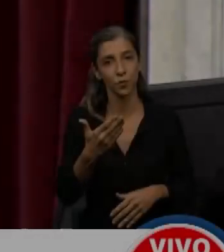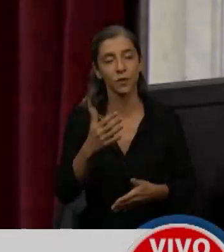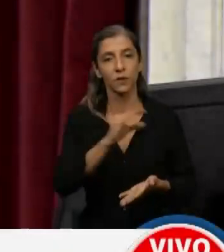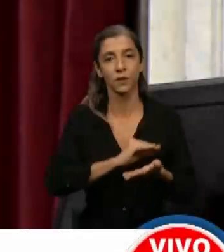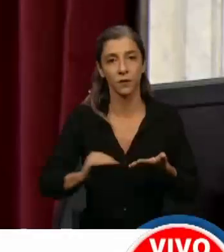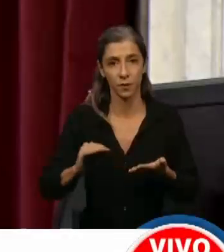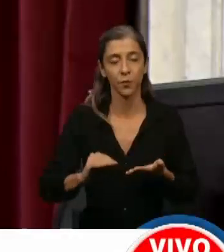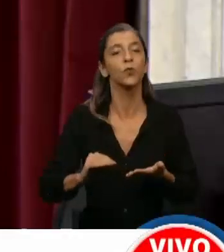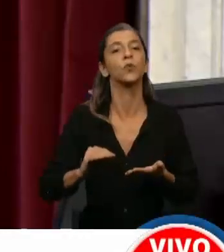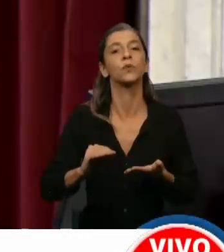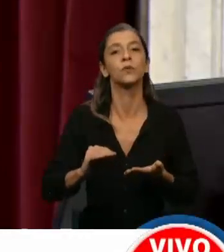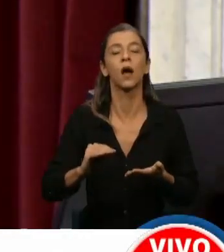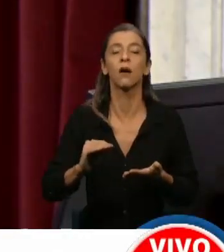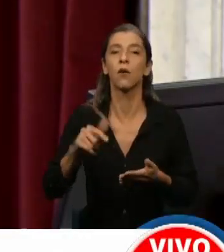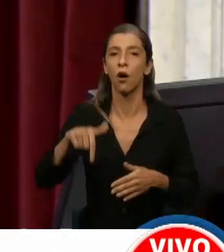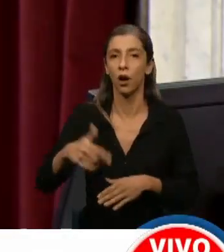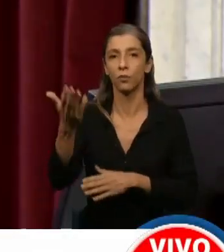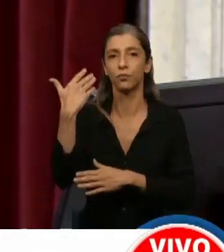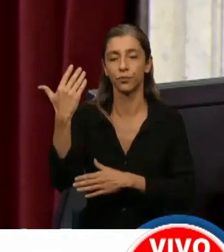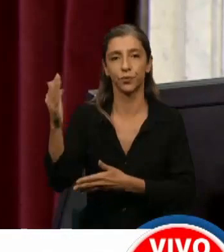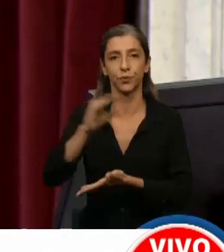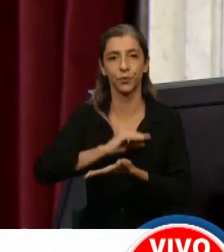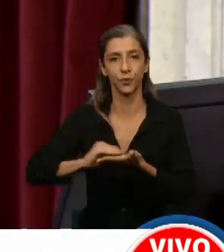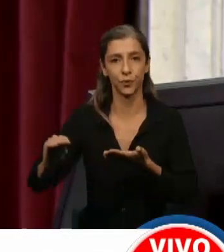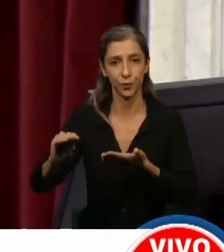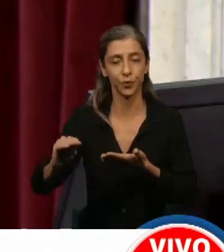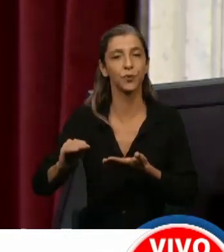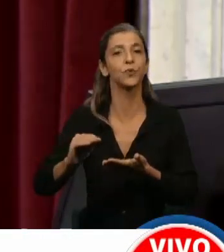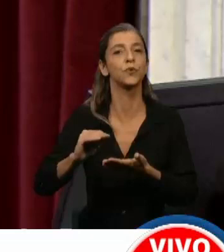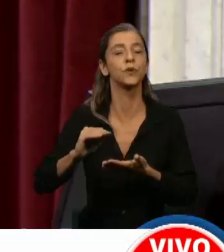En el uso de la palabra el diputado Karim Augusto Alumes Bodio.